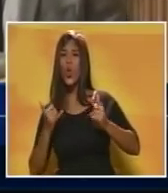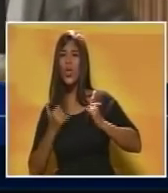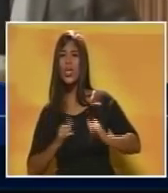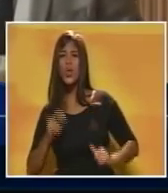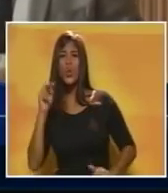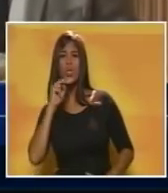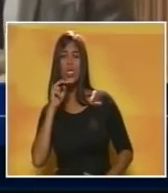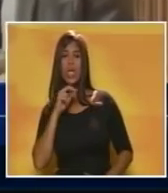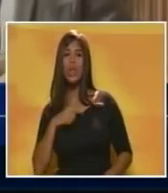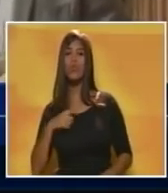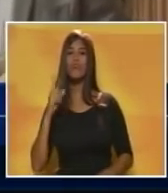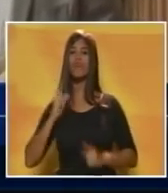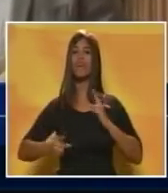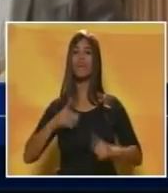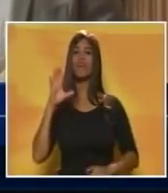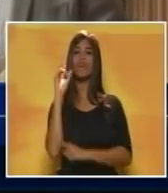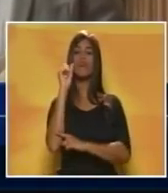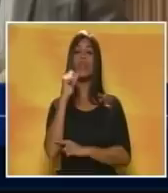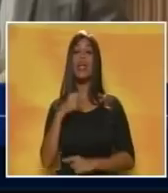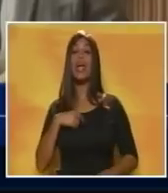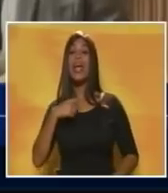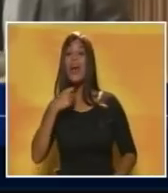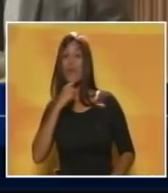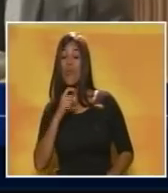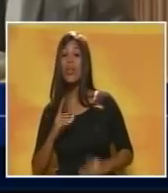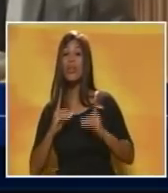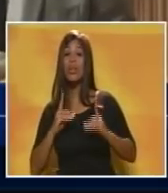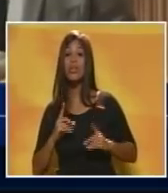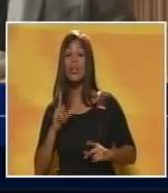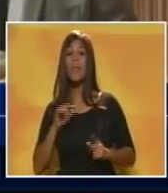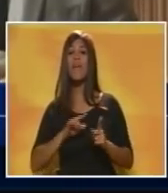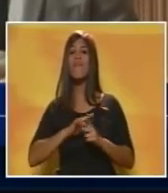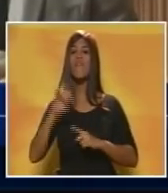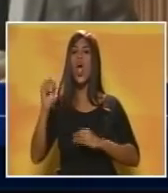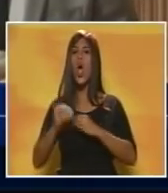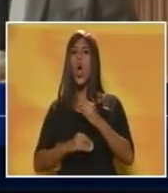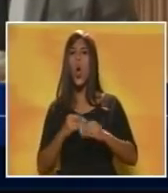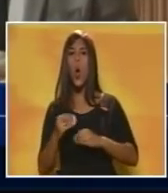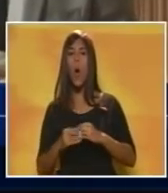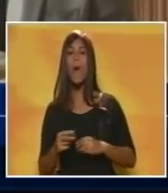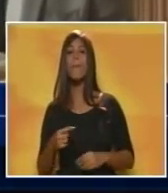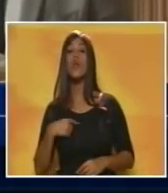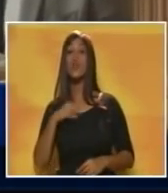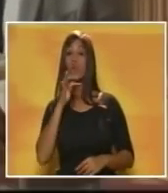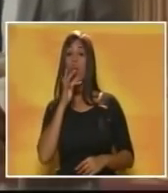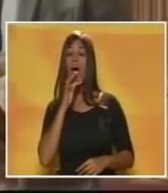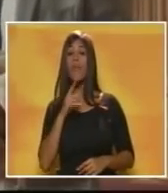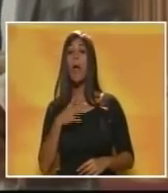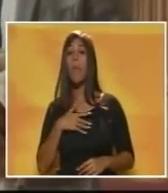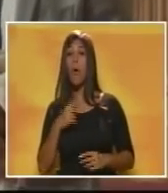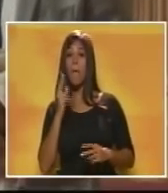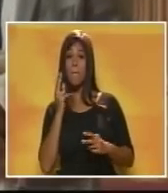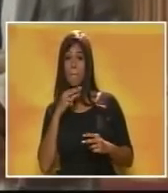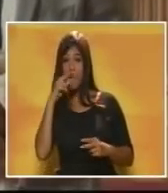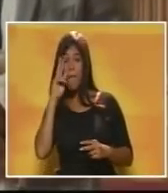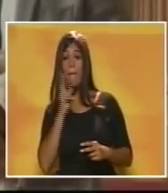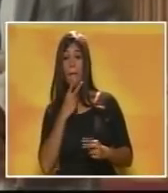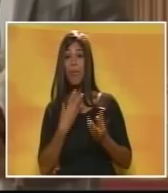nietos. Cabe destacar que la monarca también decide sobre los viajes de los menores, aun cuando sean con sus